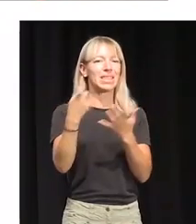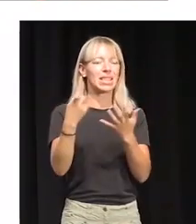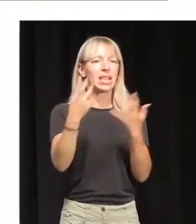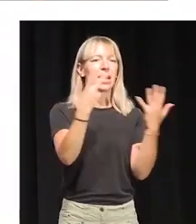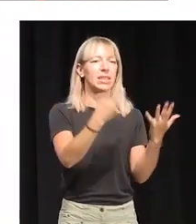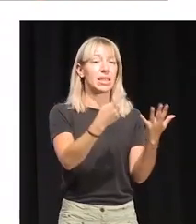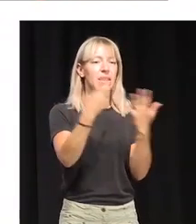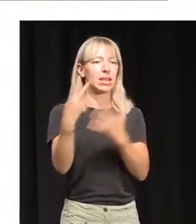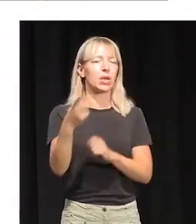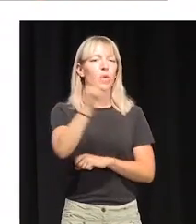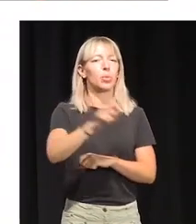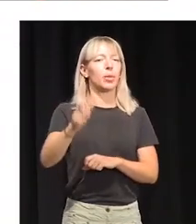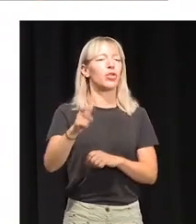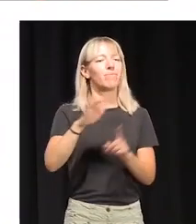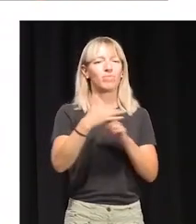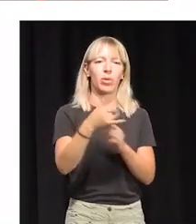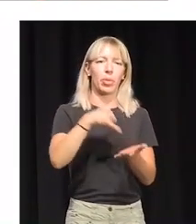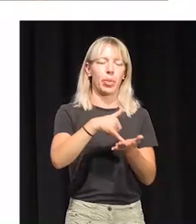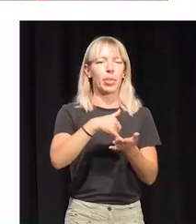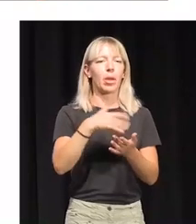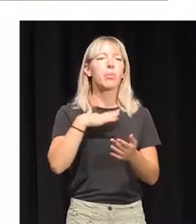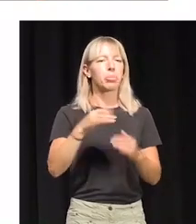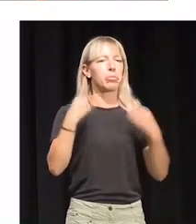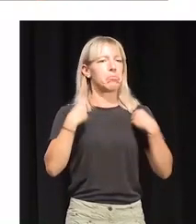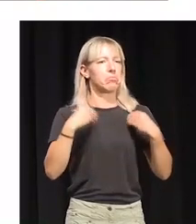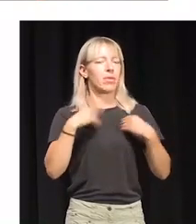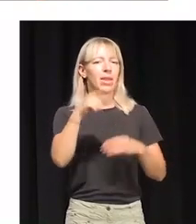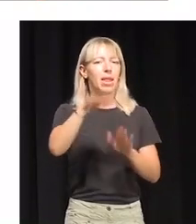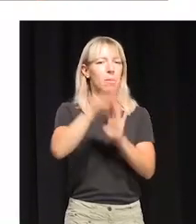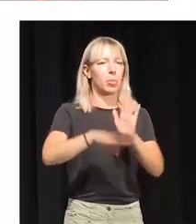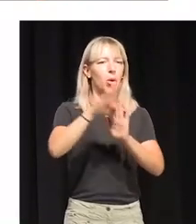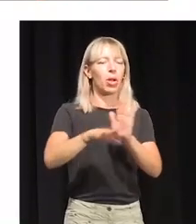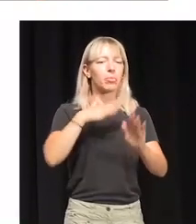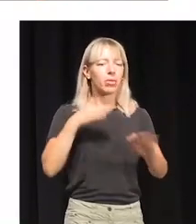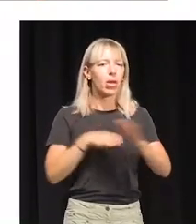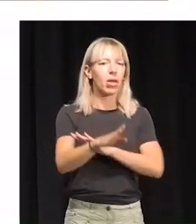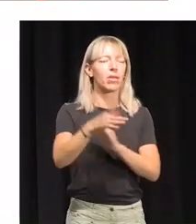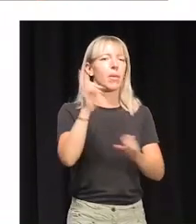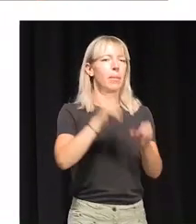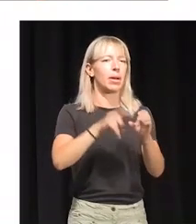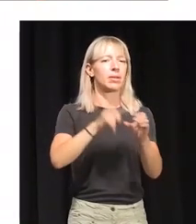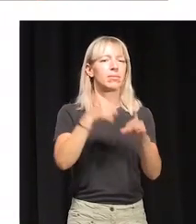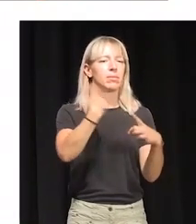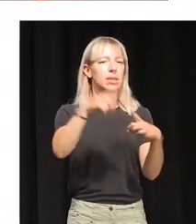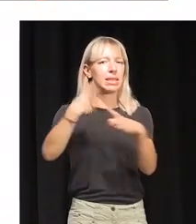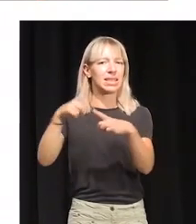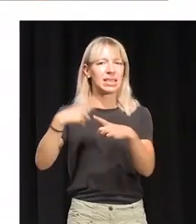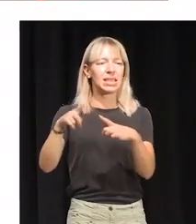1.662 personas en situación de vulnerabilidad han podido disfrutar de este programa, han podido acceder y participar a las